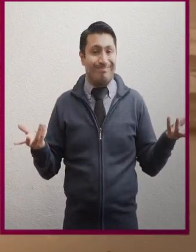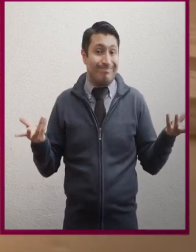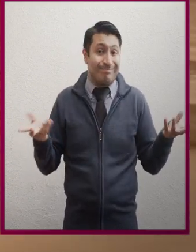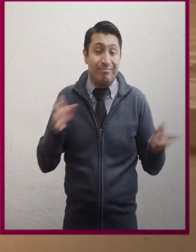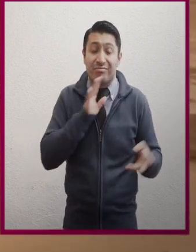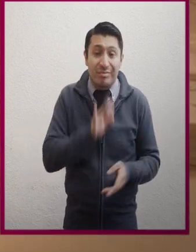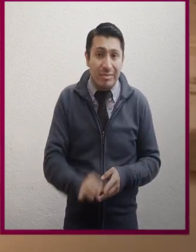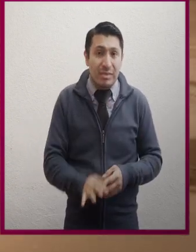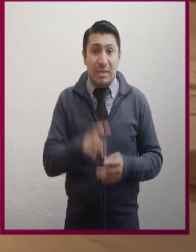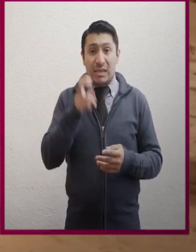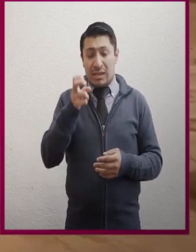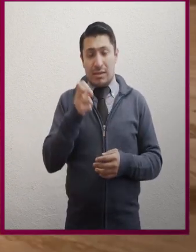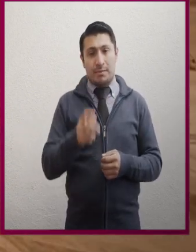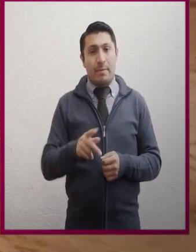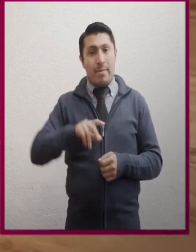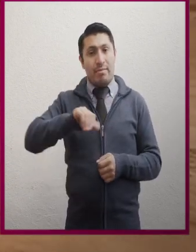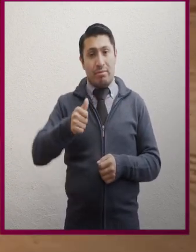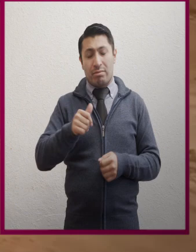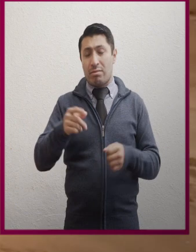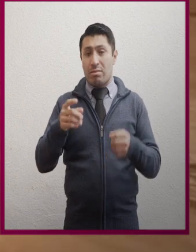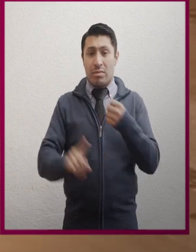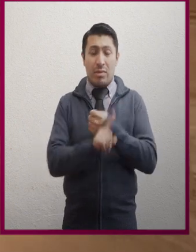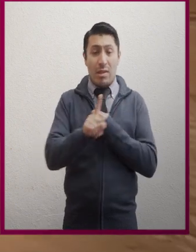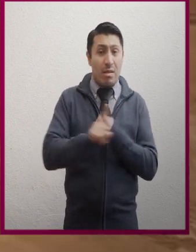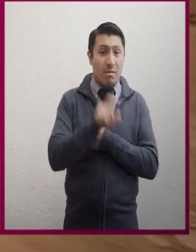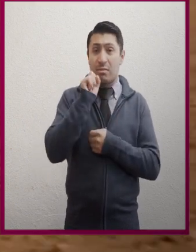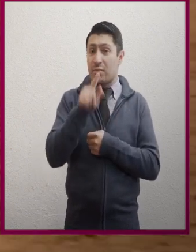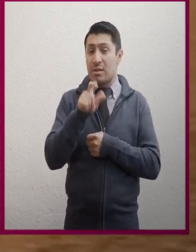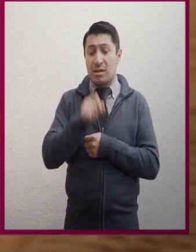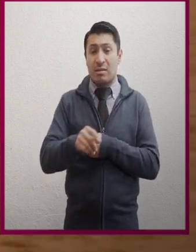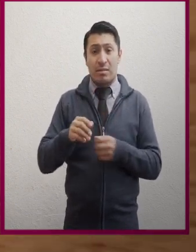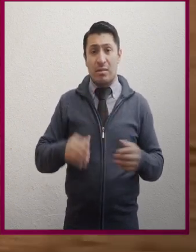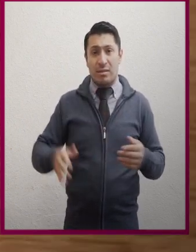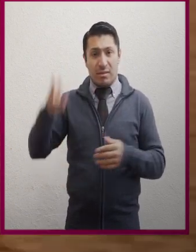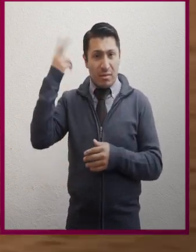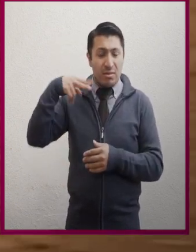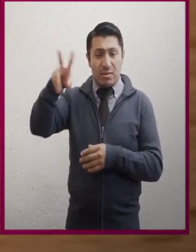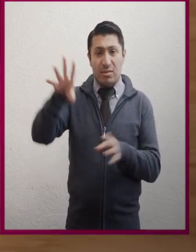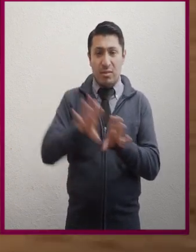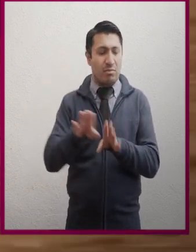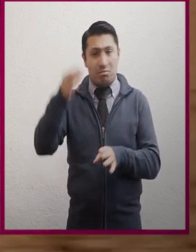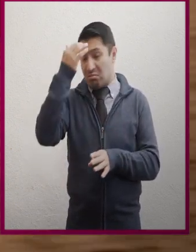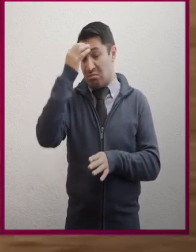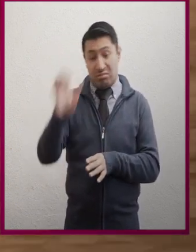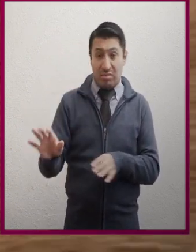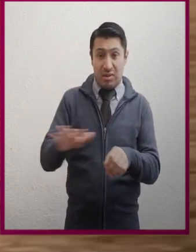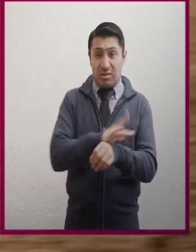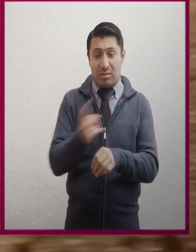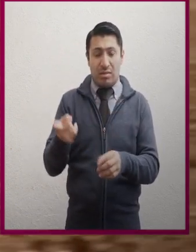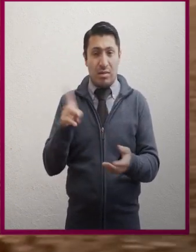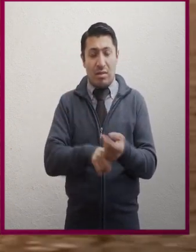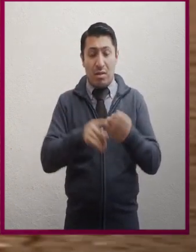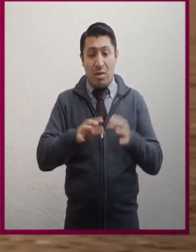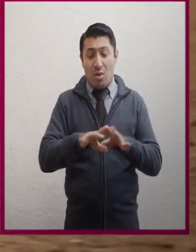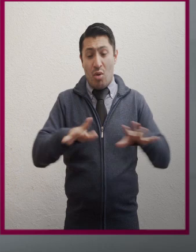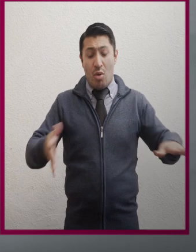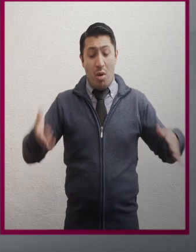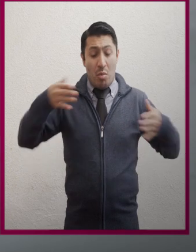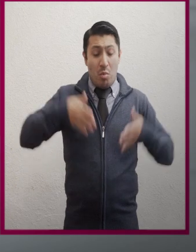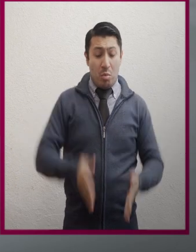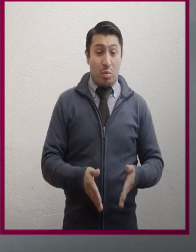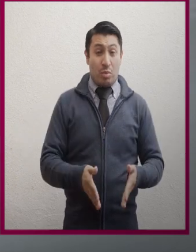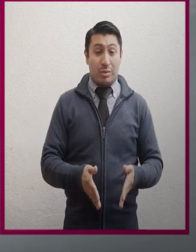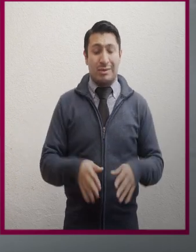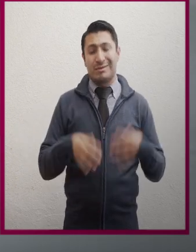tragedias a lo largo del camino, de las cuales no escuchamos tanto, porque se quedan enterradas bajo la arena. Desde 2014, más